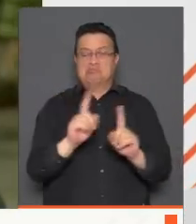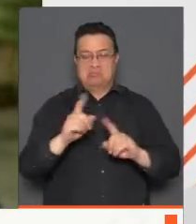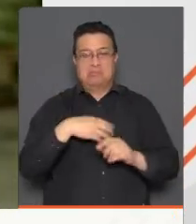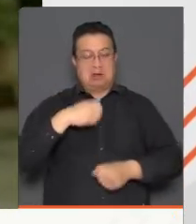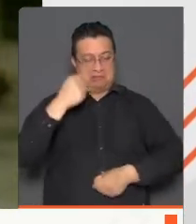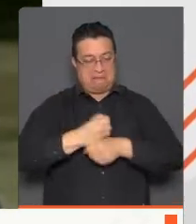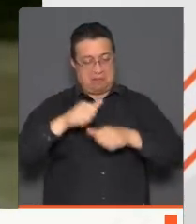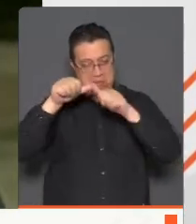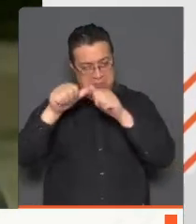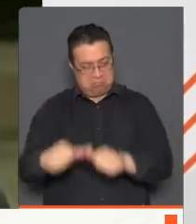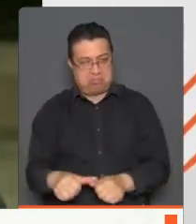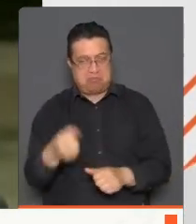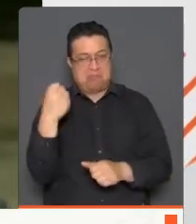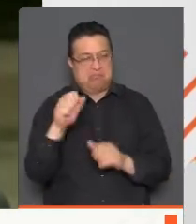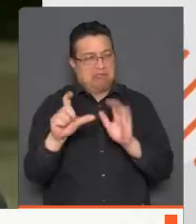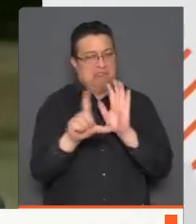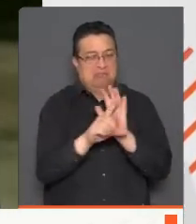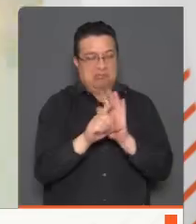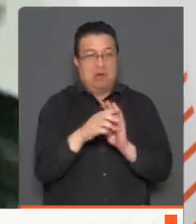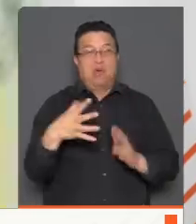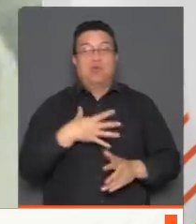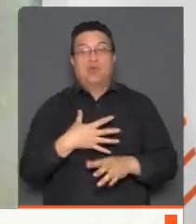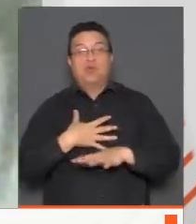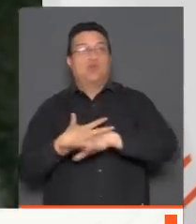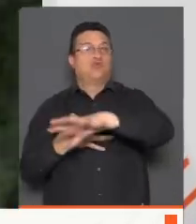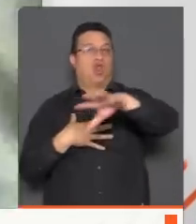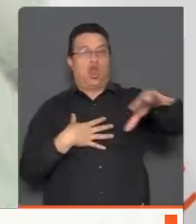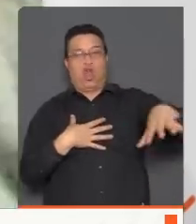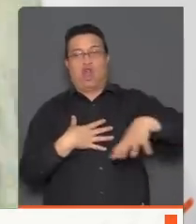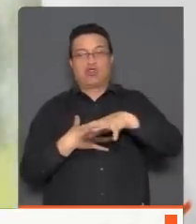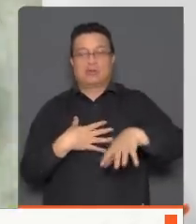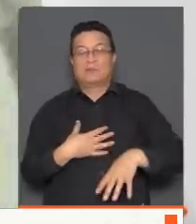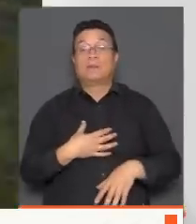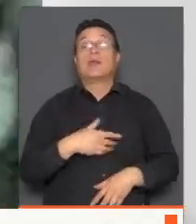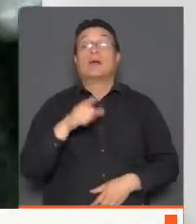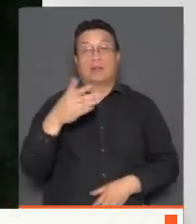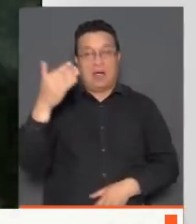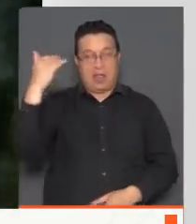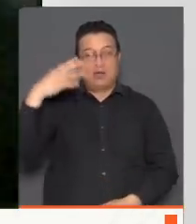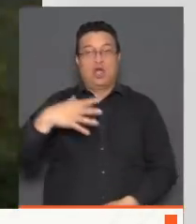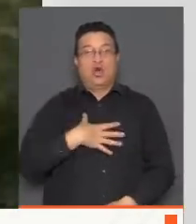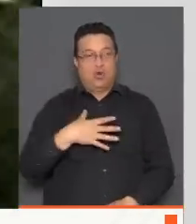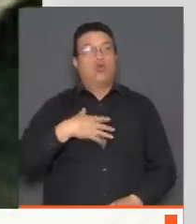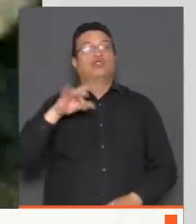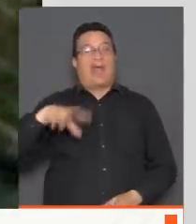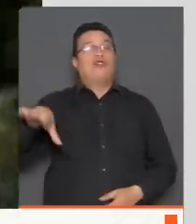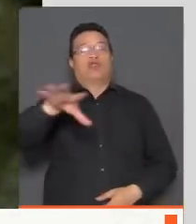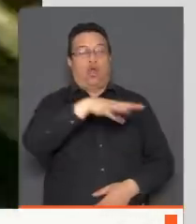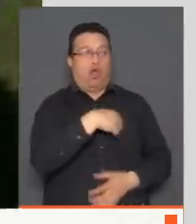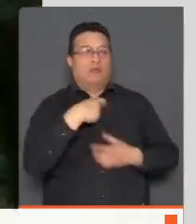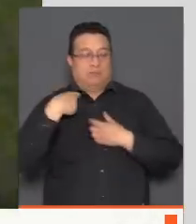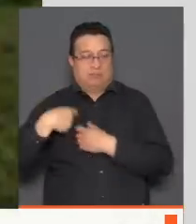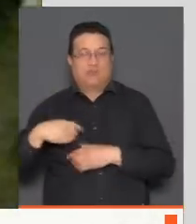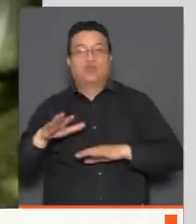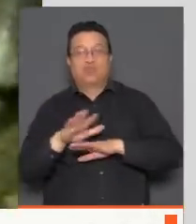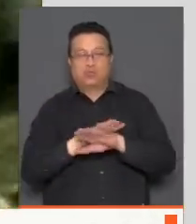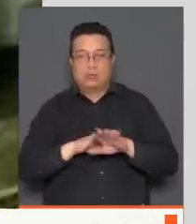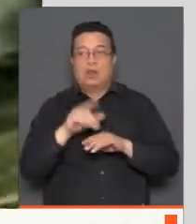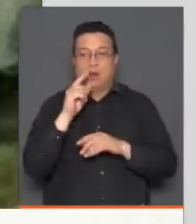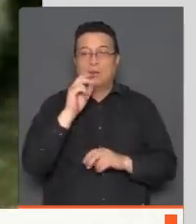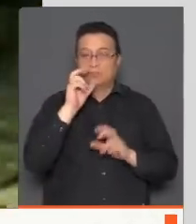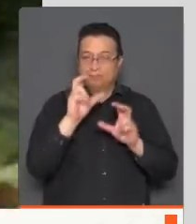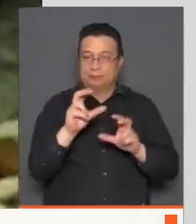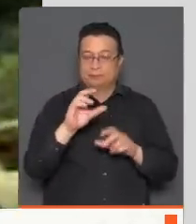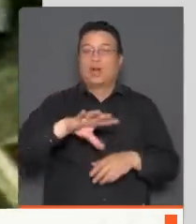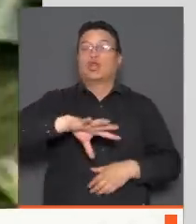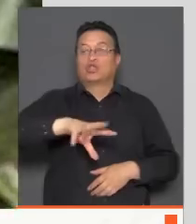tiene atemorizada a una ciudad entera. Un temor que en esos años era un secreto a voces, o quizás una señal que alertaba que los